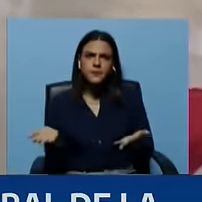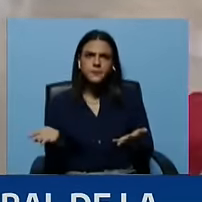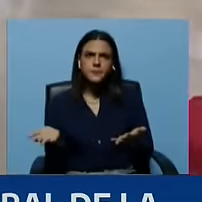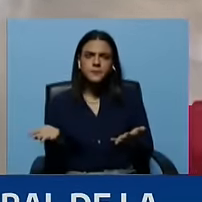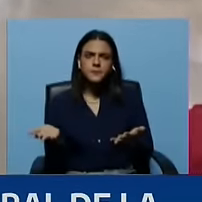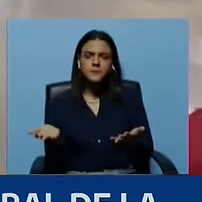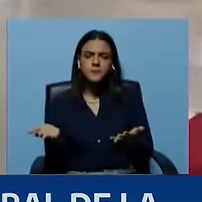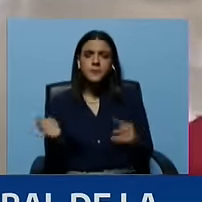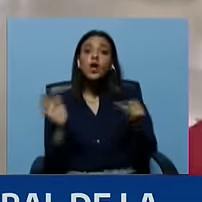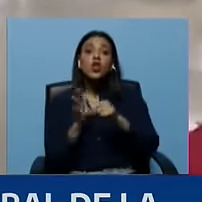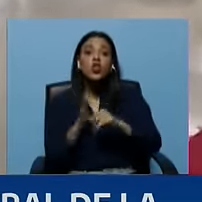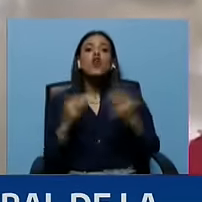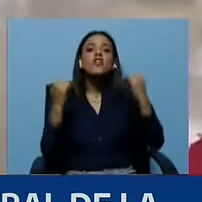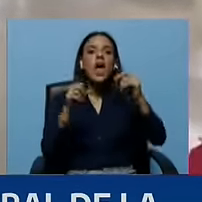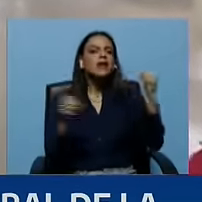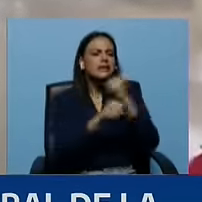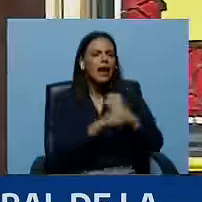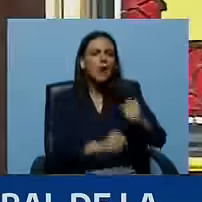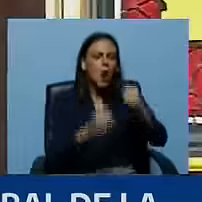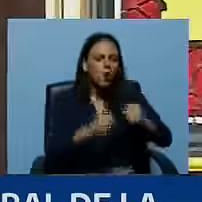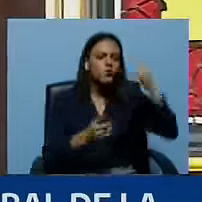Donde más organización haya.